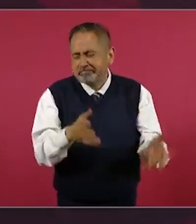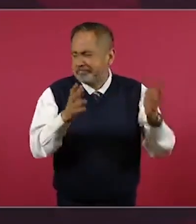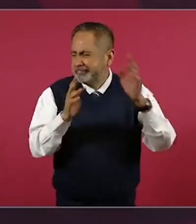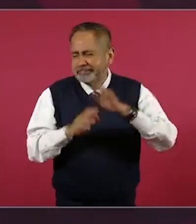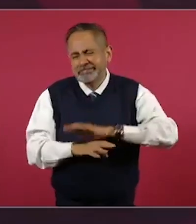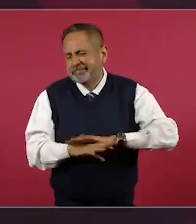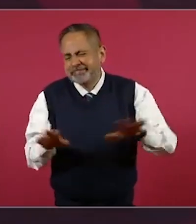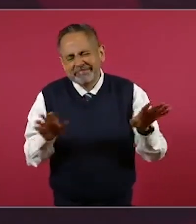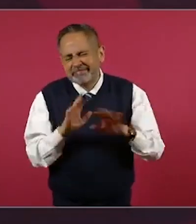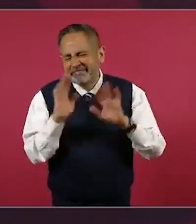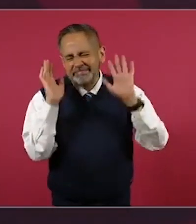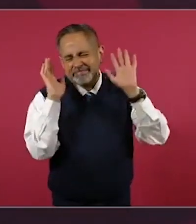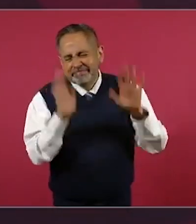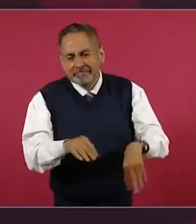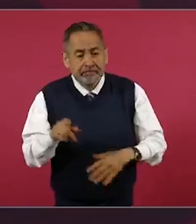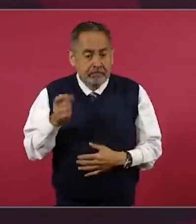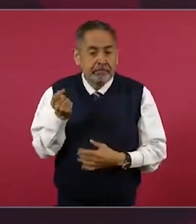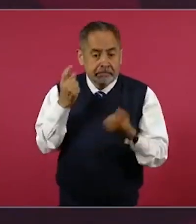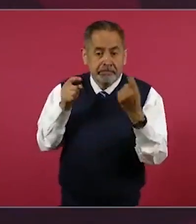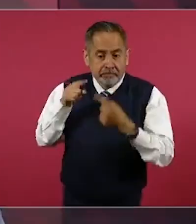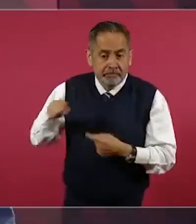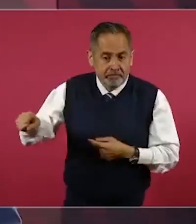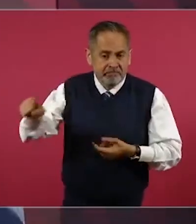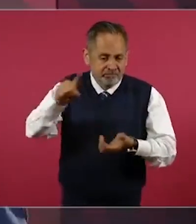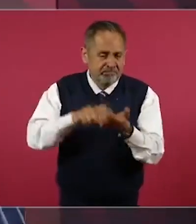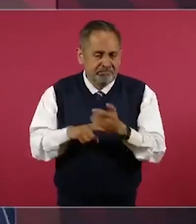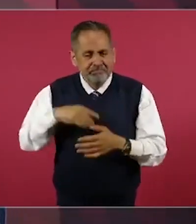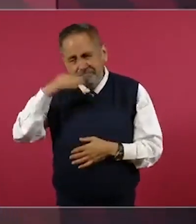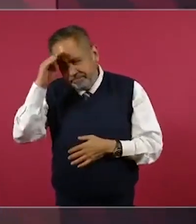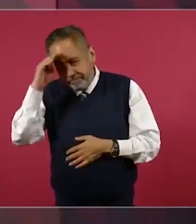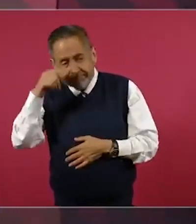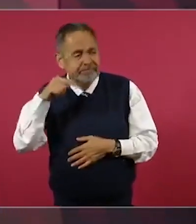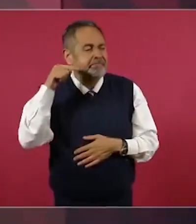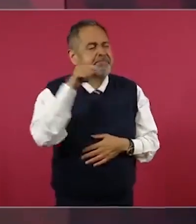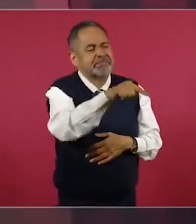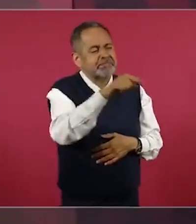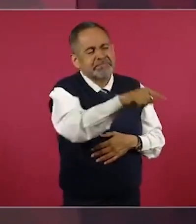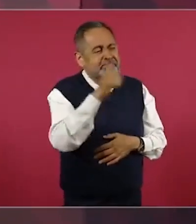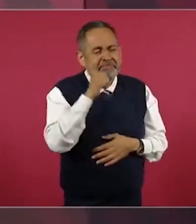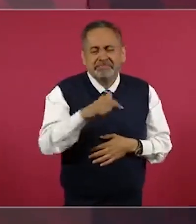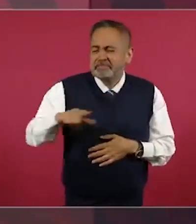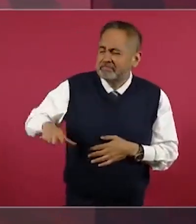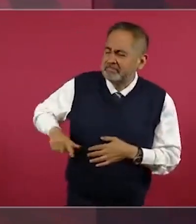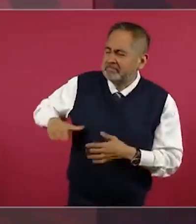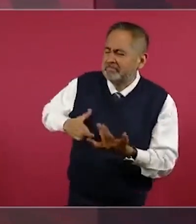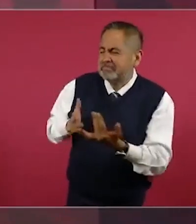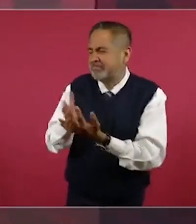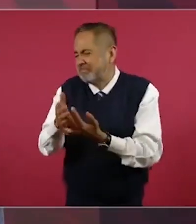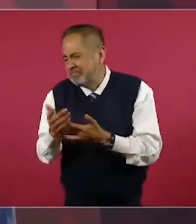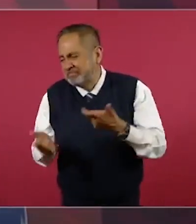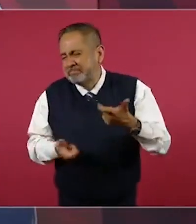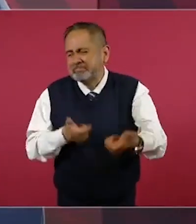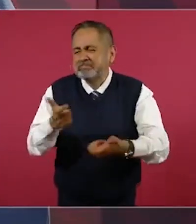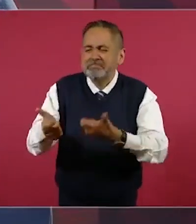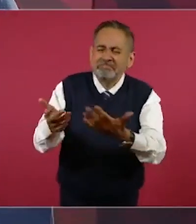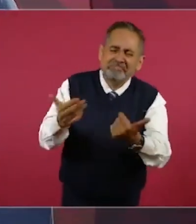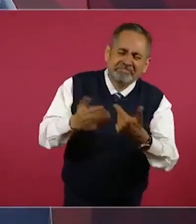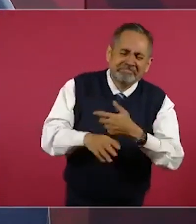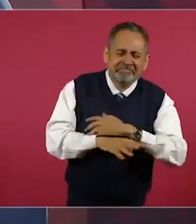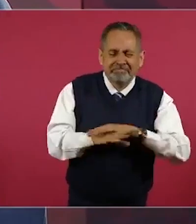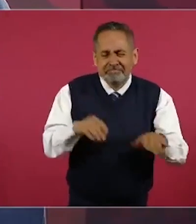siempre va a ser con el aparato del estado con dinero Van a comprar los votos lo que